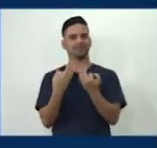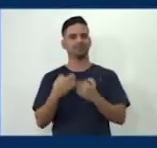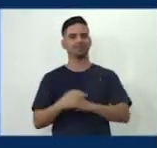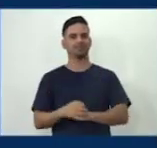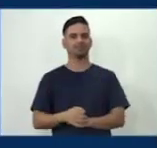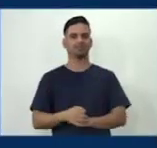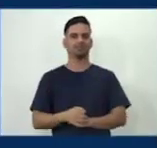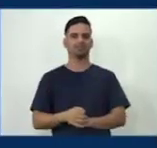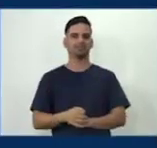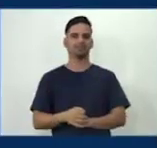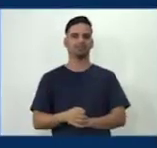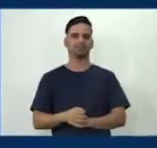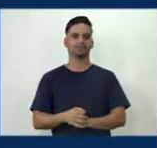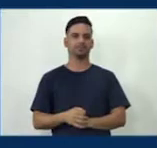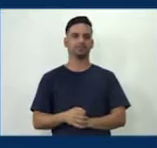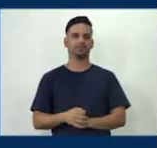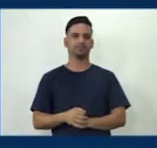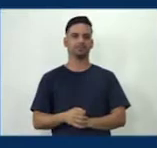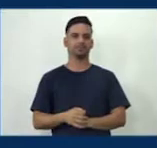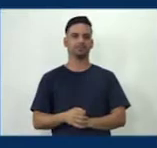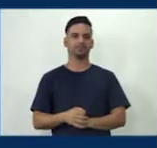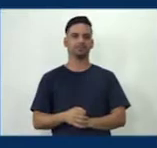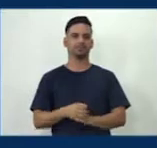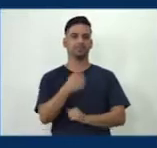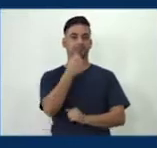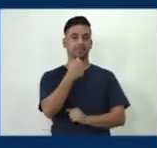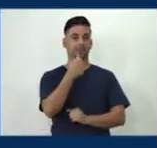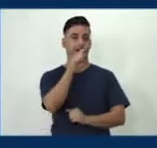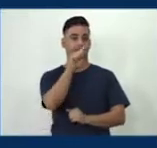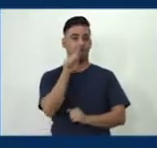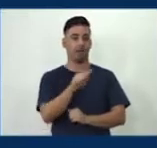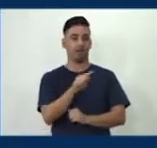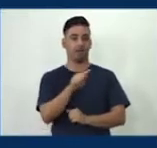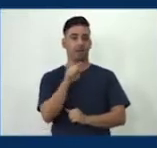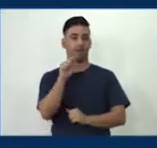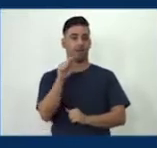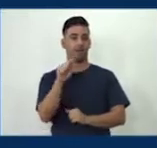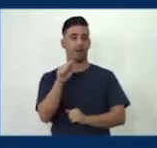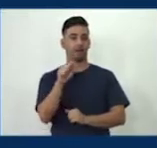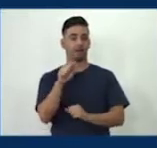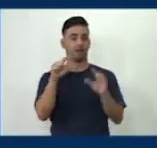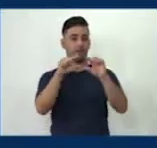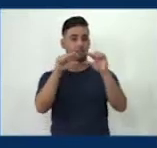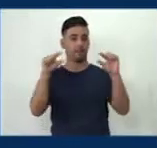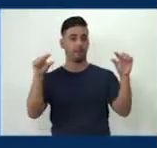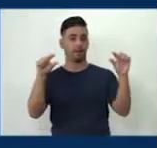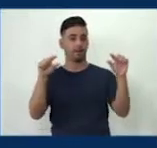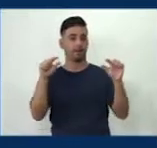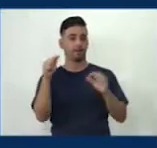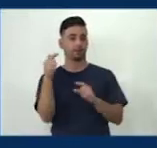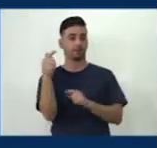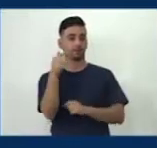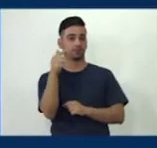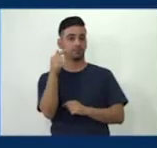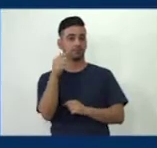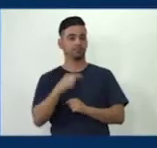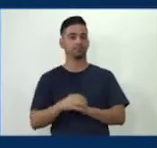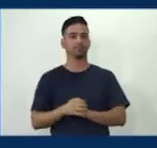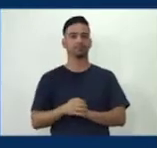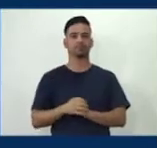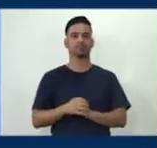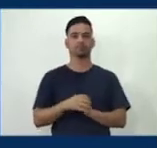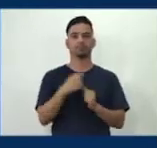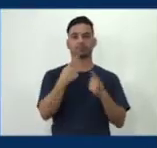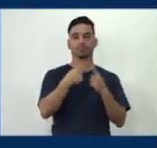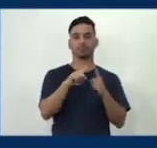El caso A, de la varilla de plástico, una carga positiva, negativa, en el B positiva y en el C la intensidad de la interacción